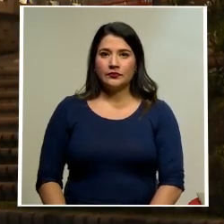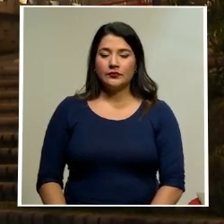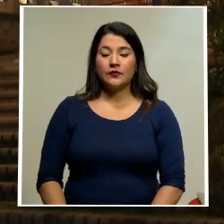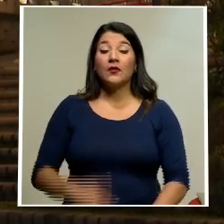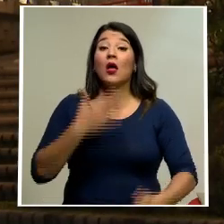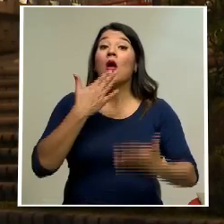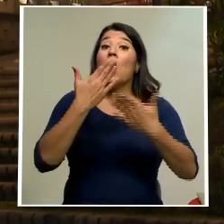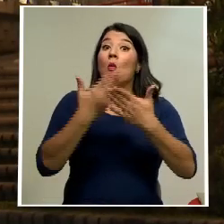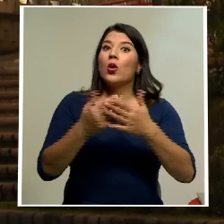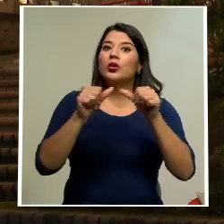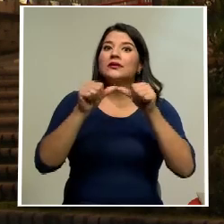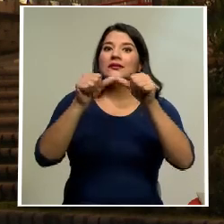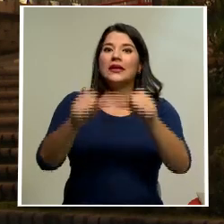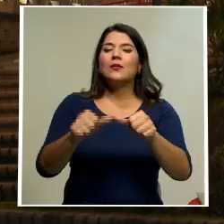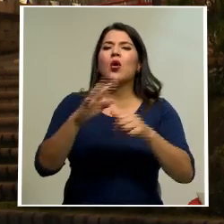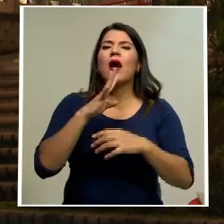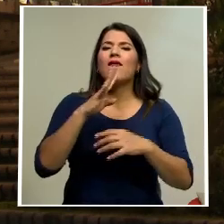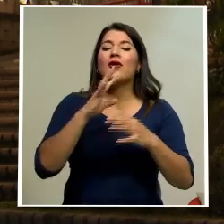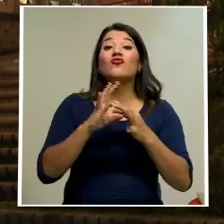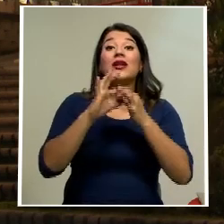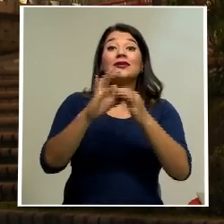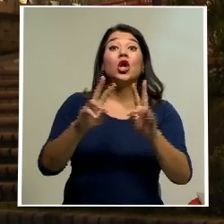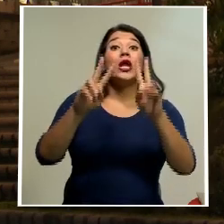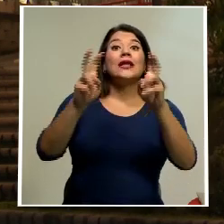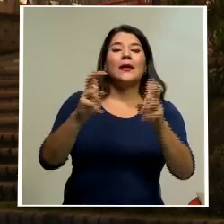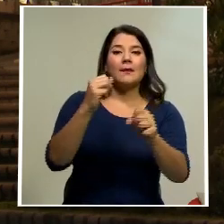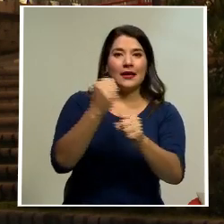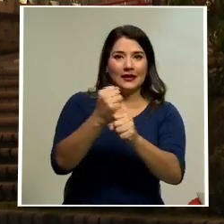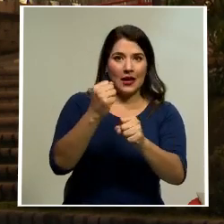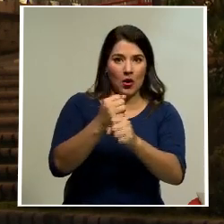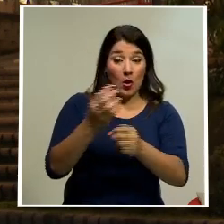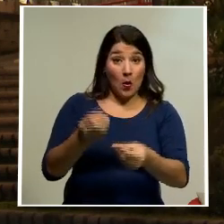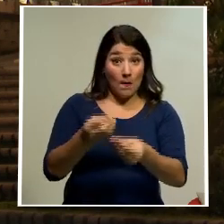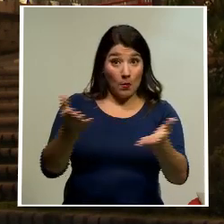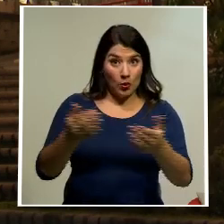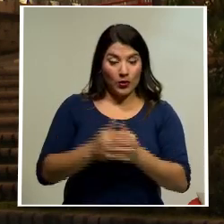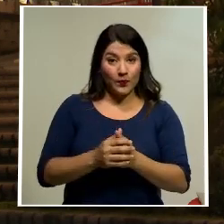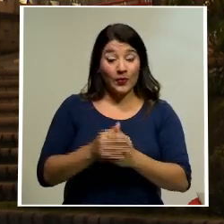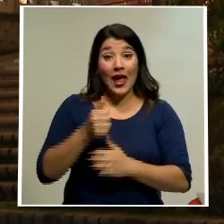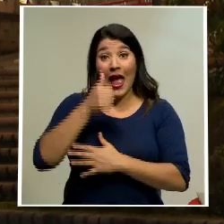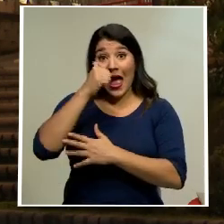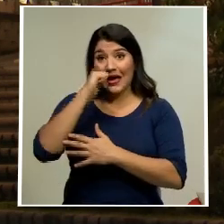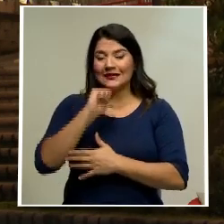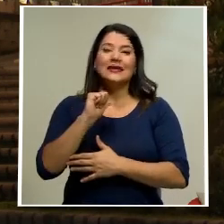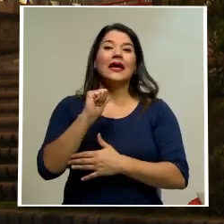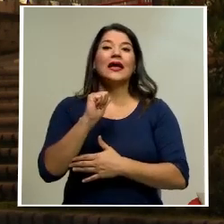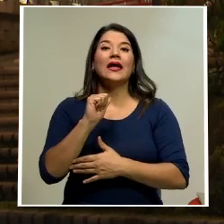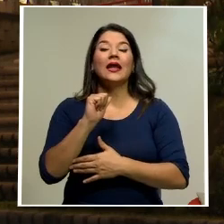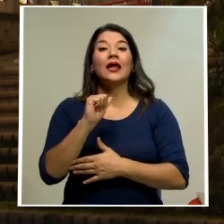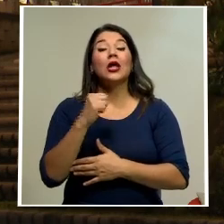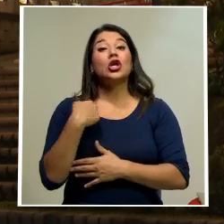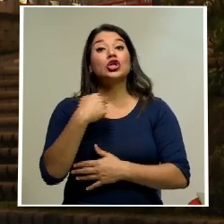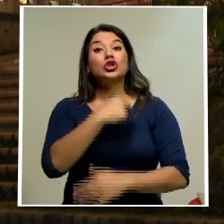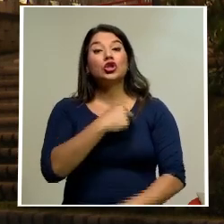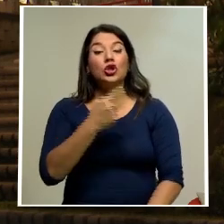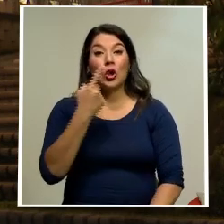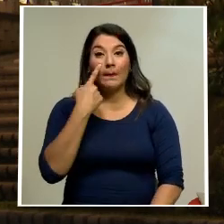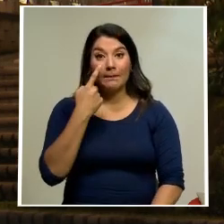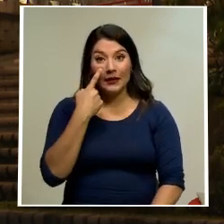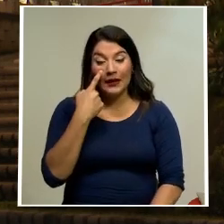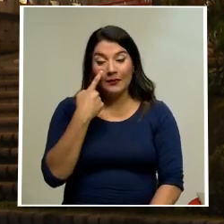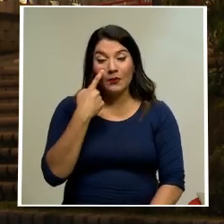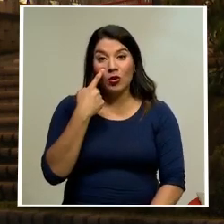Bueno, y siempre hablando del tema de empleo público, ayer cuando pues en las diferentes pantallas veíamos pues